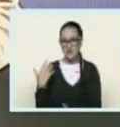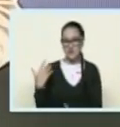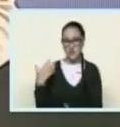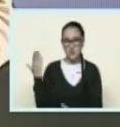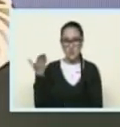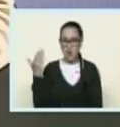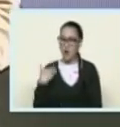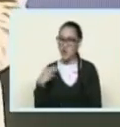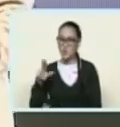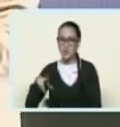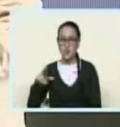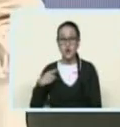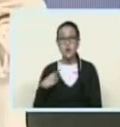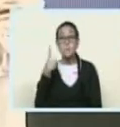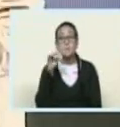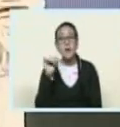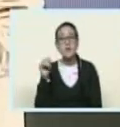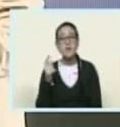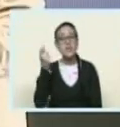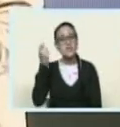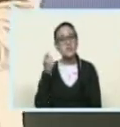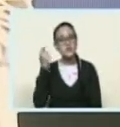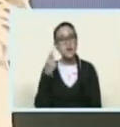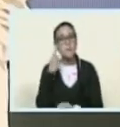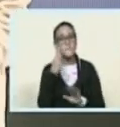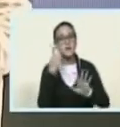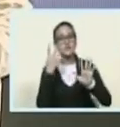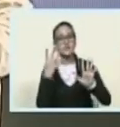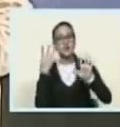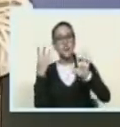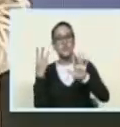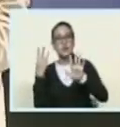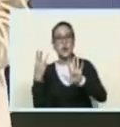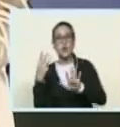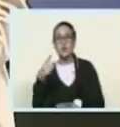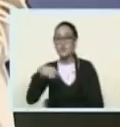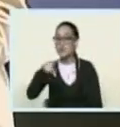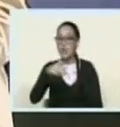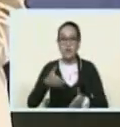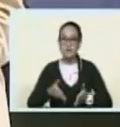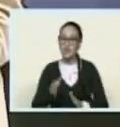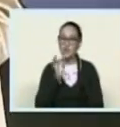La primera vez que fui diputado en 1998, ustedes no habían nacido,